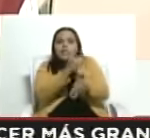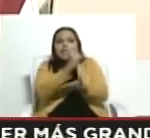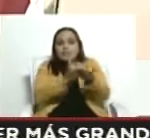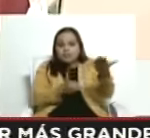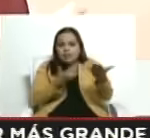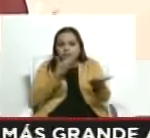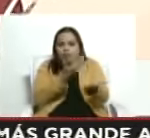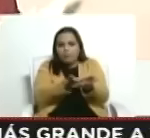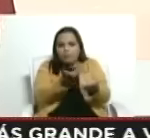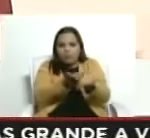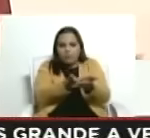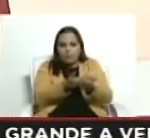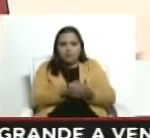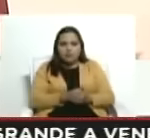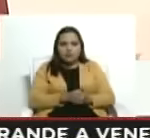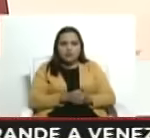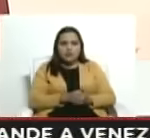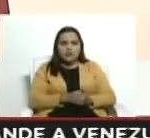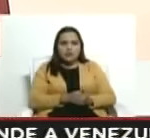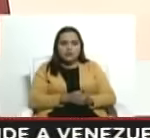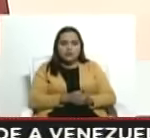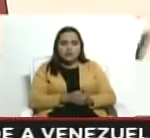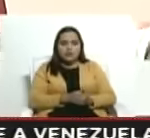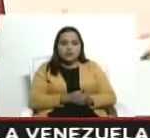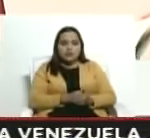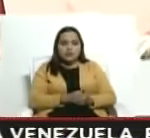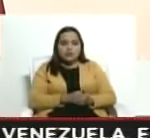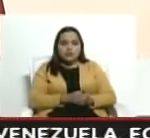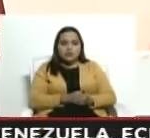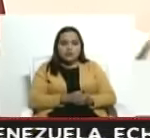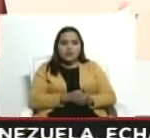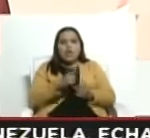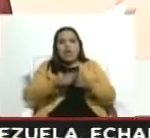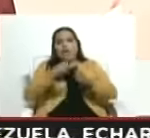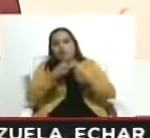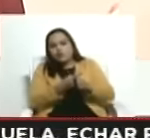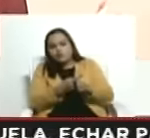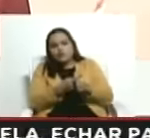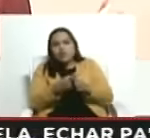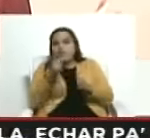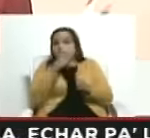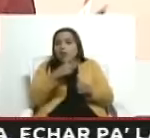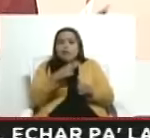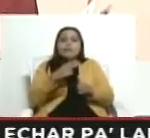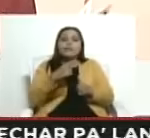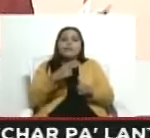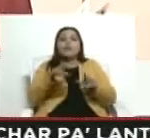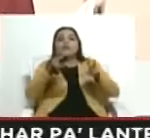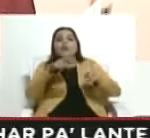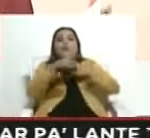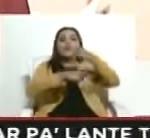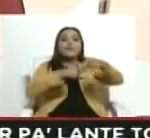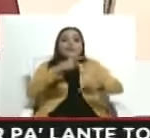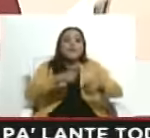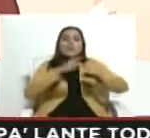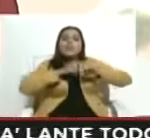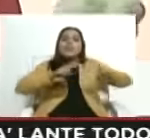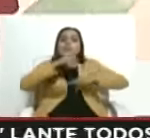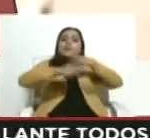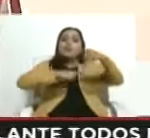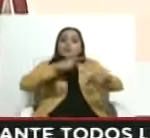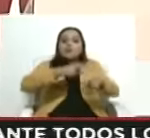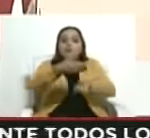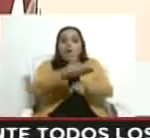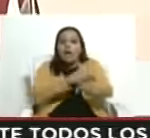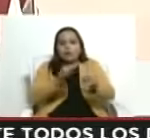postulado. Si no es otro proceso, tendría el CNE que llamar a un nuevo proceso distinto al que